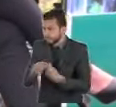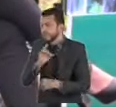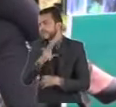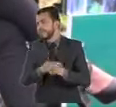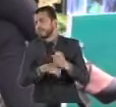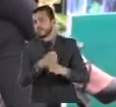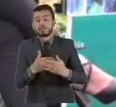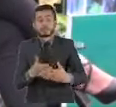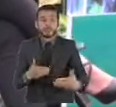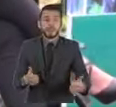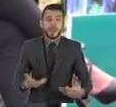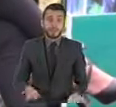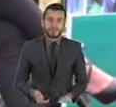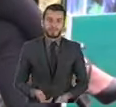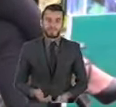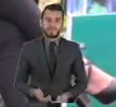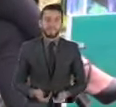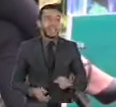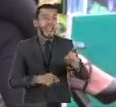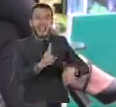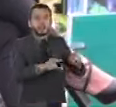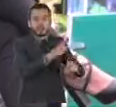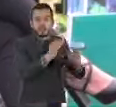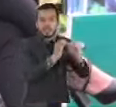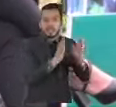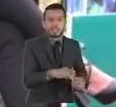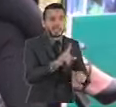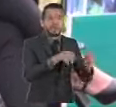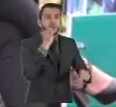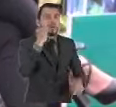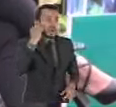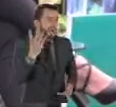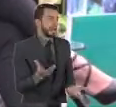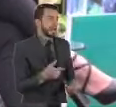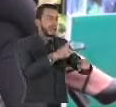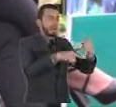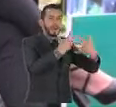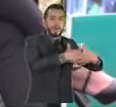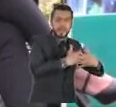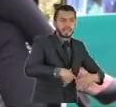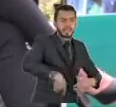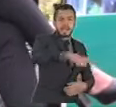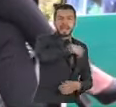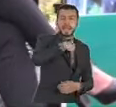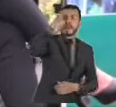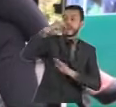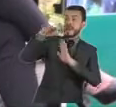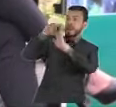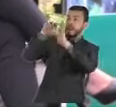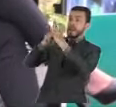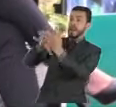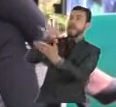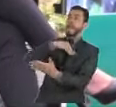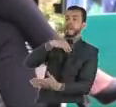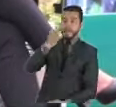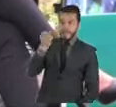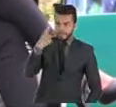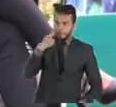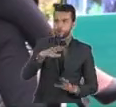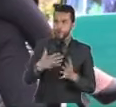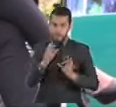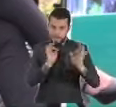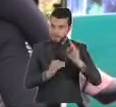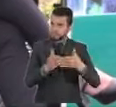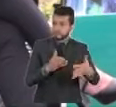les dé a los urbanistas, a los hogares, a los empresarios, a los ciudadanos un horizonte de